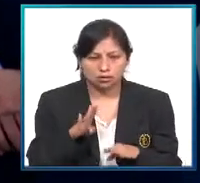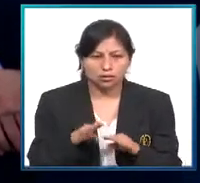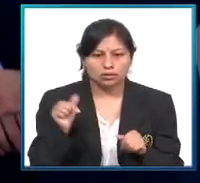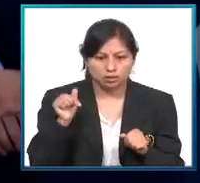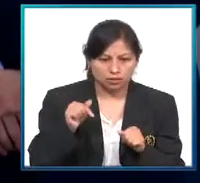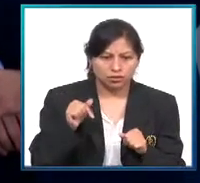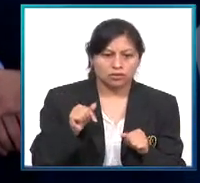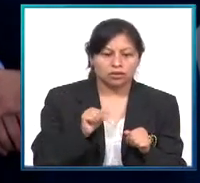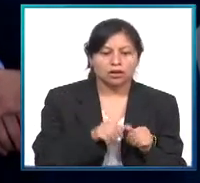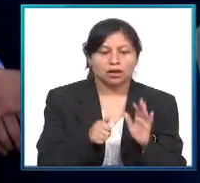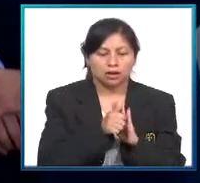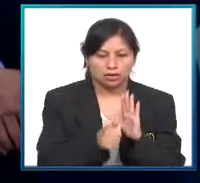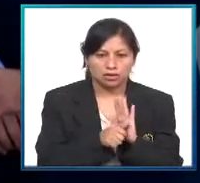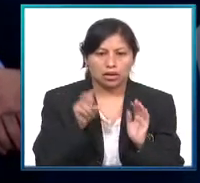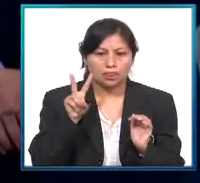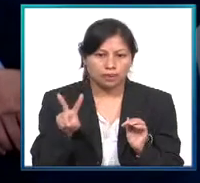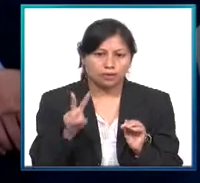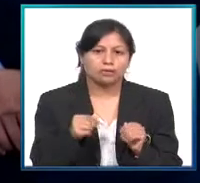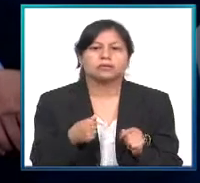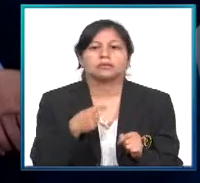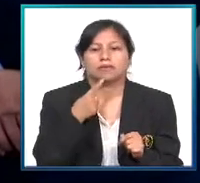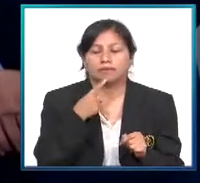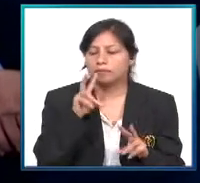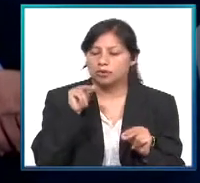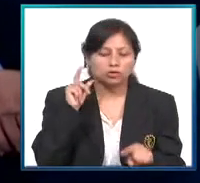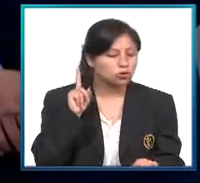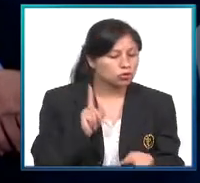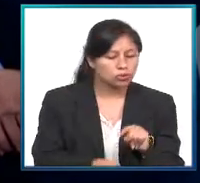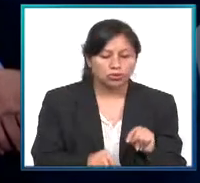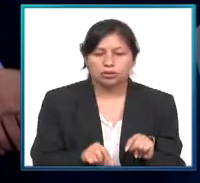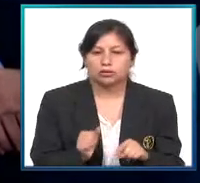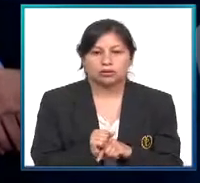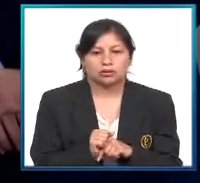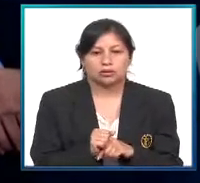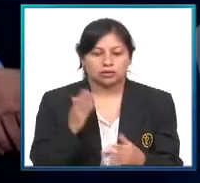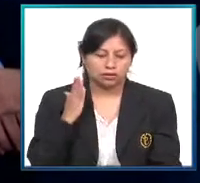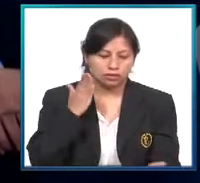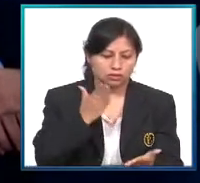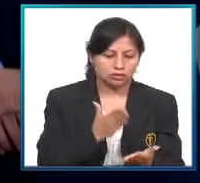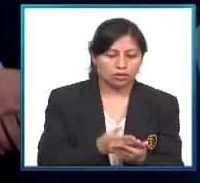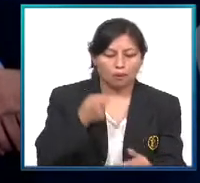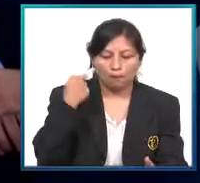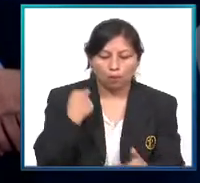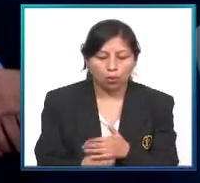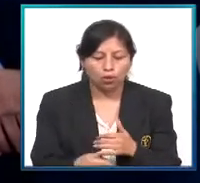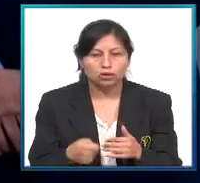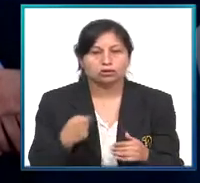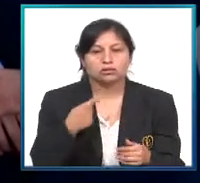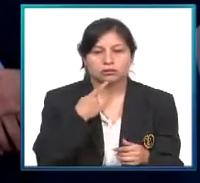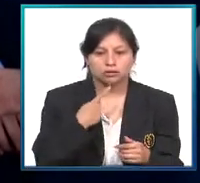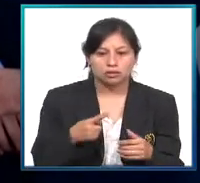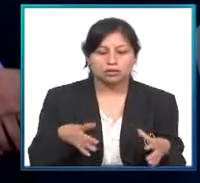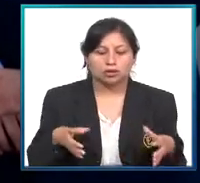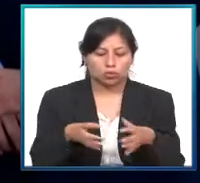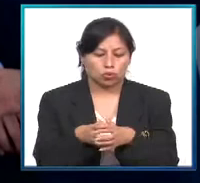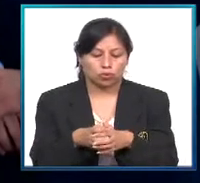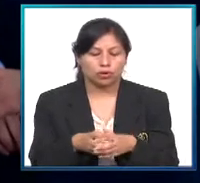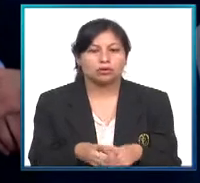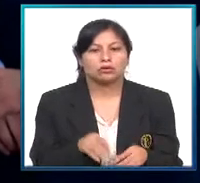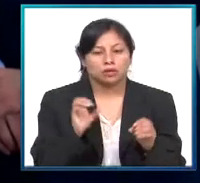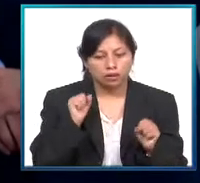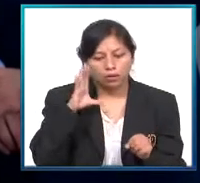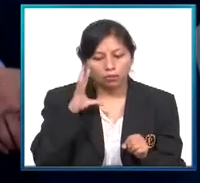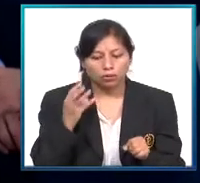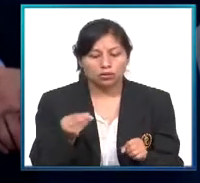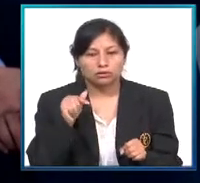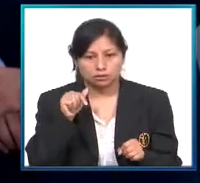a este artículo número 2, no nos permite pues llegar a una sanción o acciones colectivas. Y es por